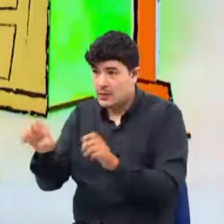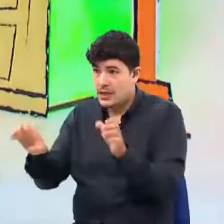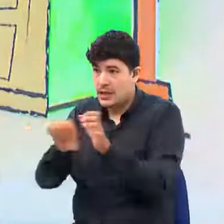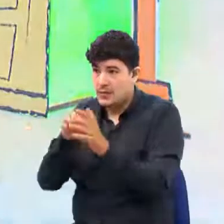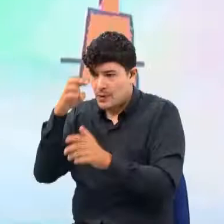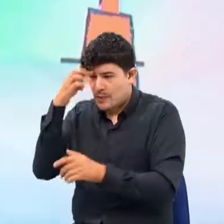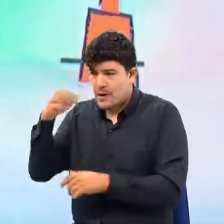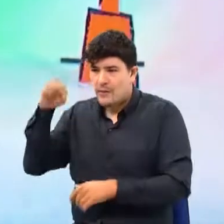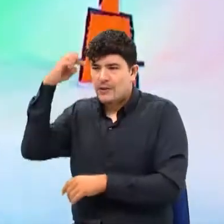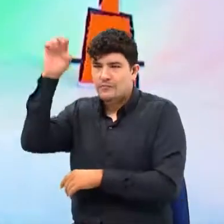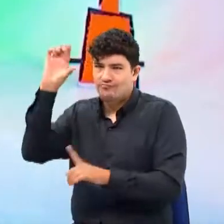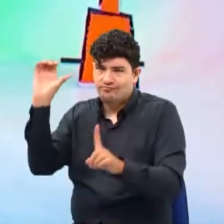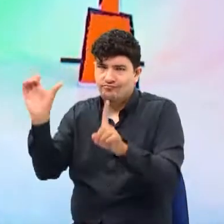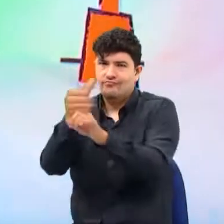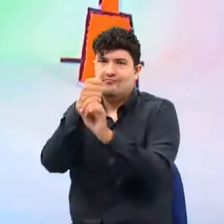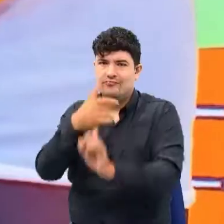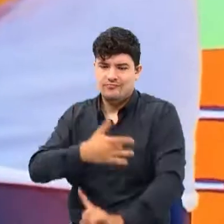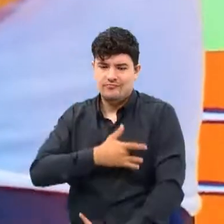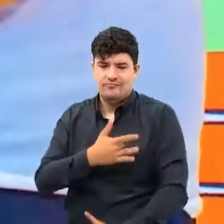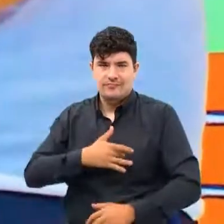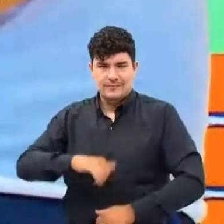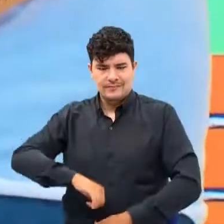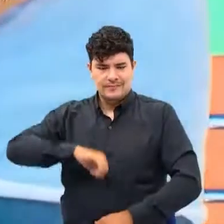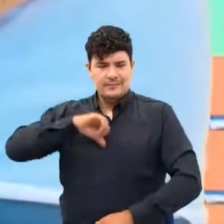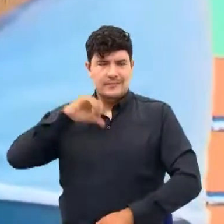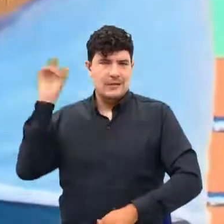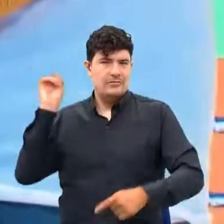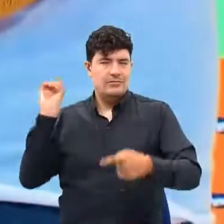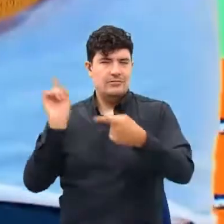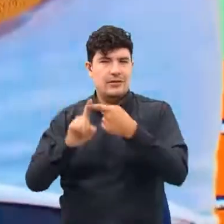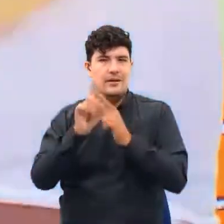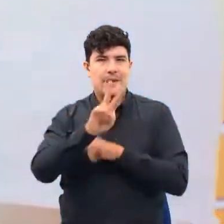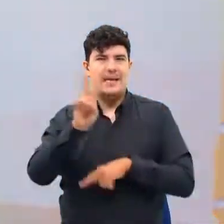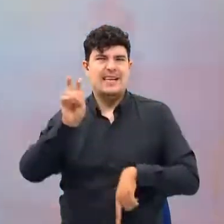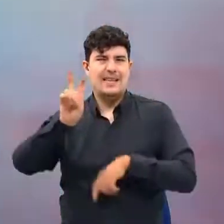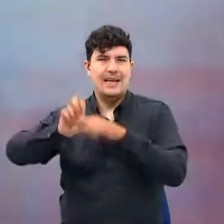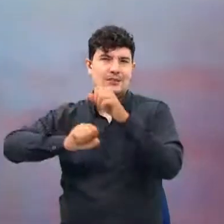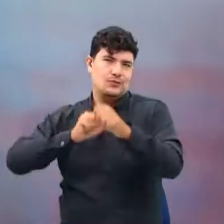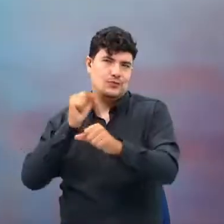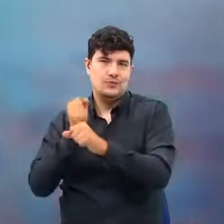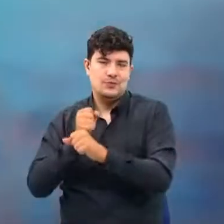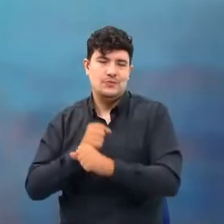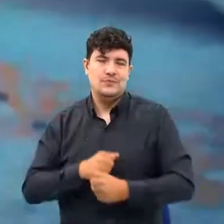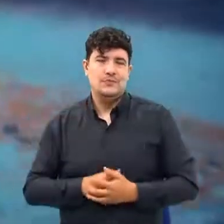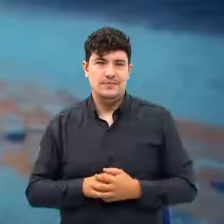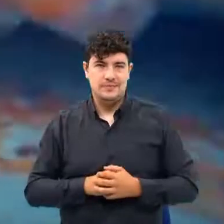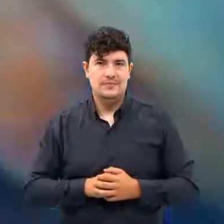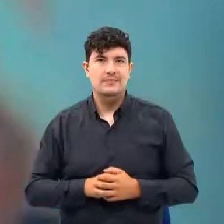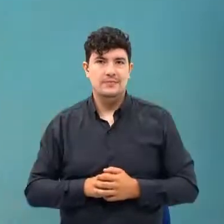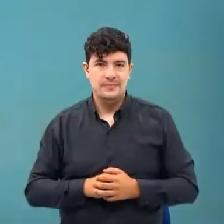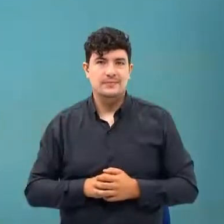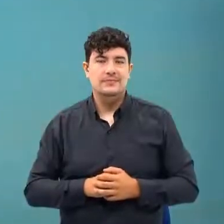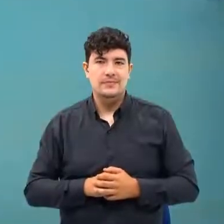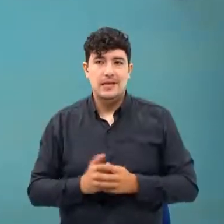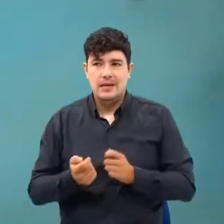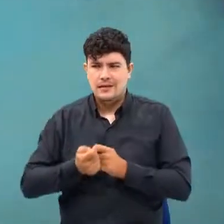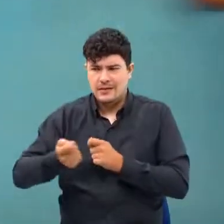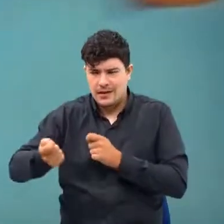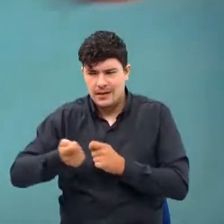logros que nos llenan de orgullo en estos 27 años. Estamos cada día más cerca de las